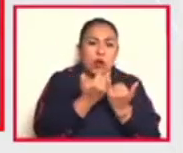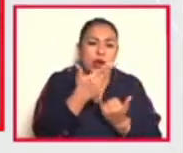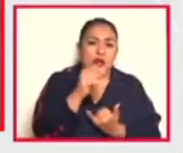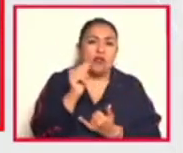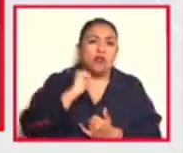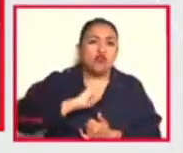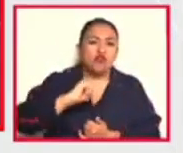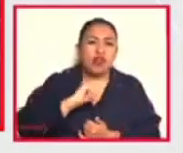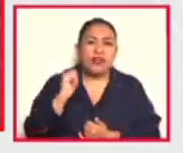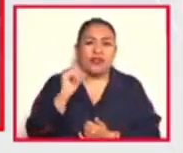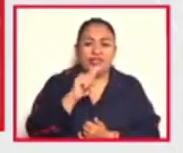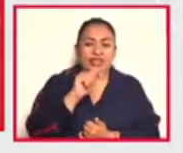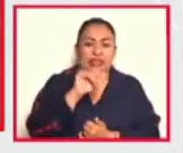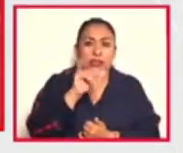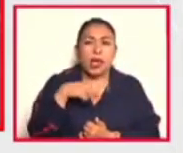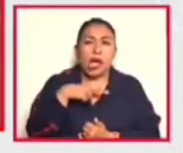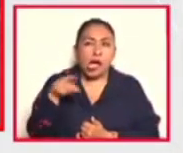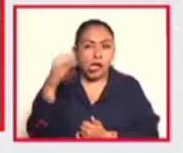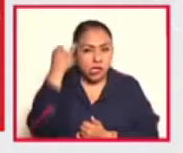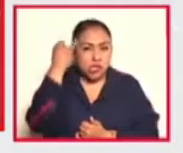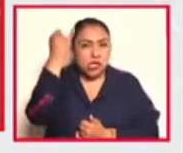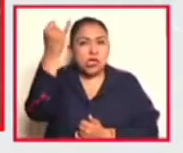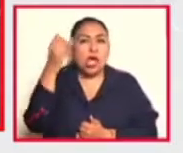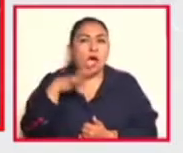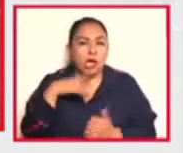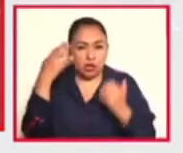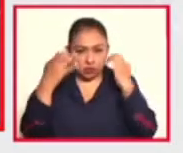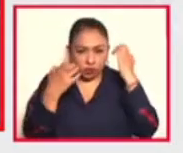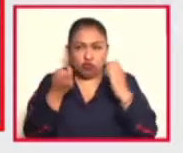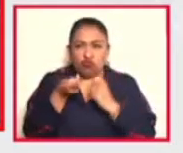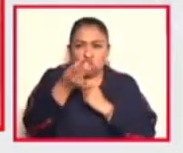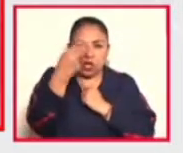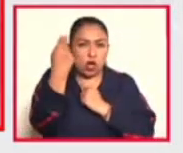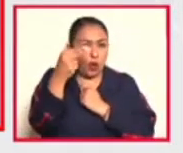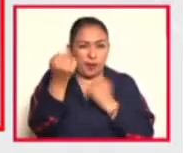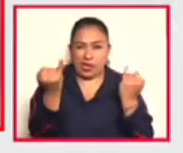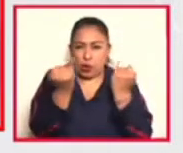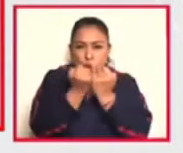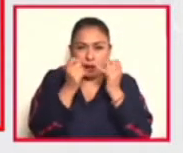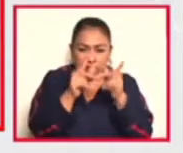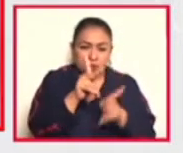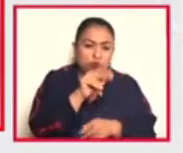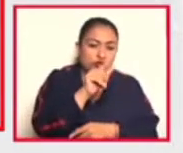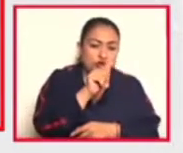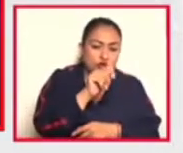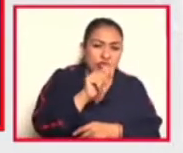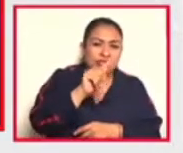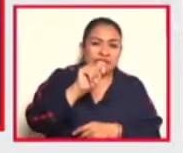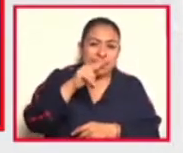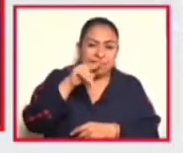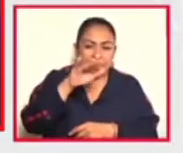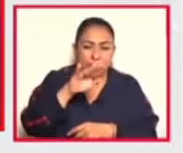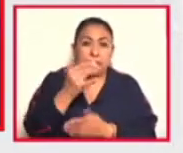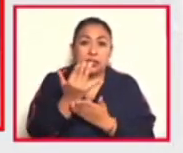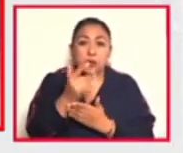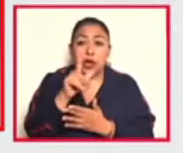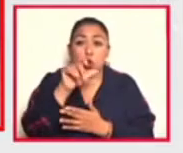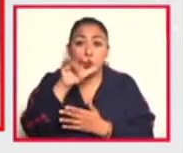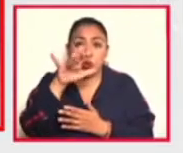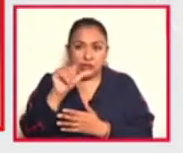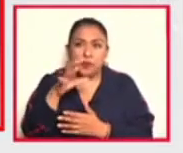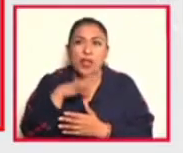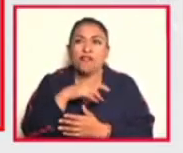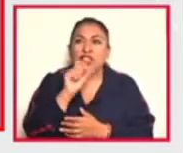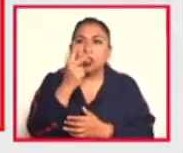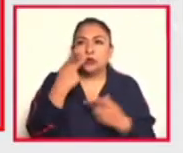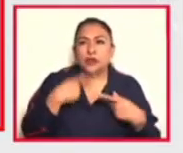detonó al galerista la idea de curar una exposición con el mismo nombre. Post Tenebras Spero Lucem reúne 22 piezas de artistas nacionales